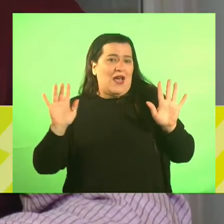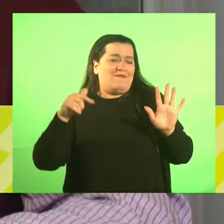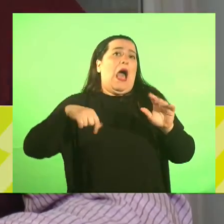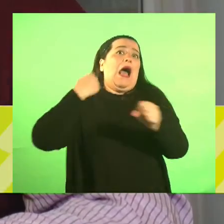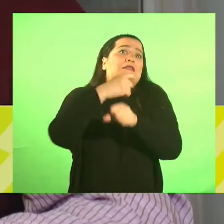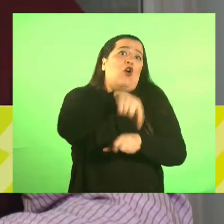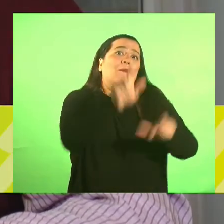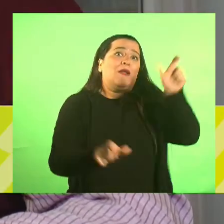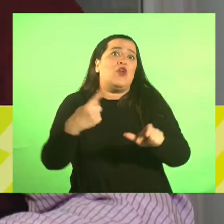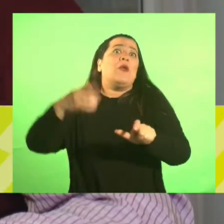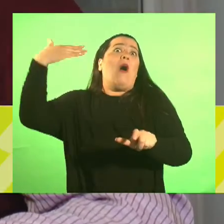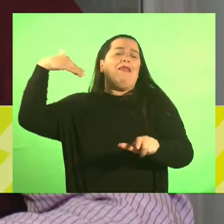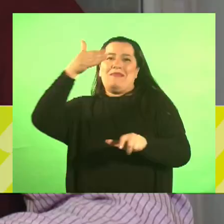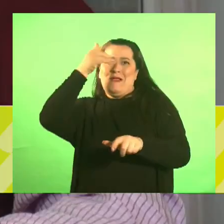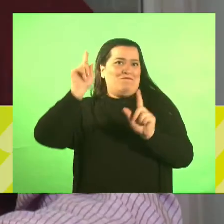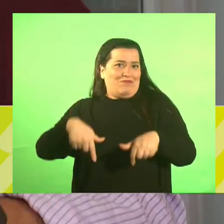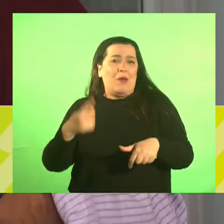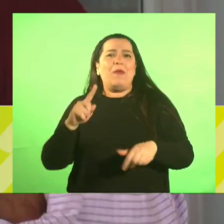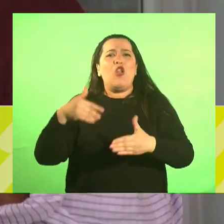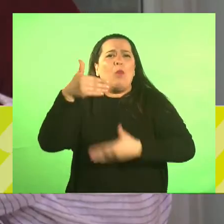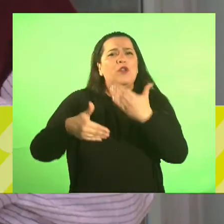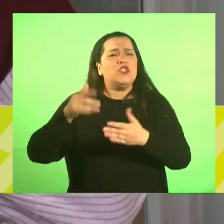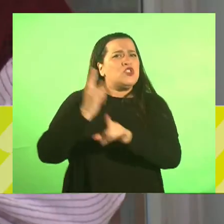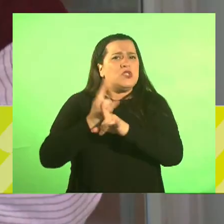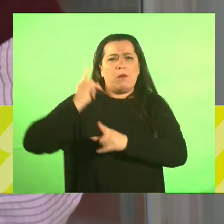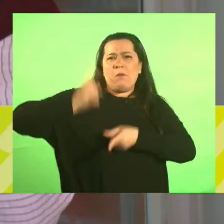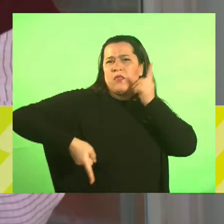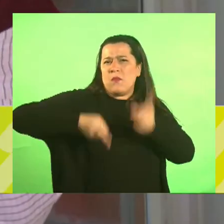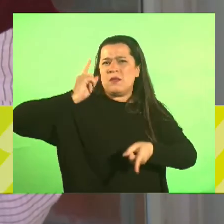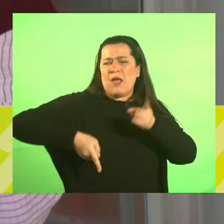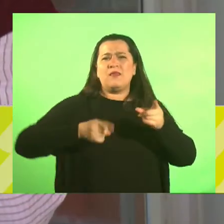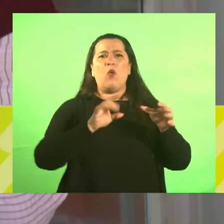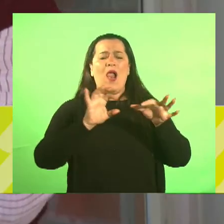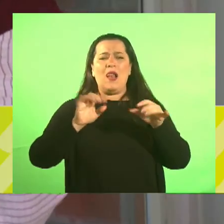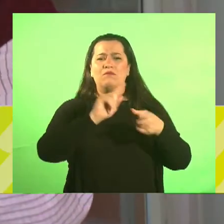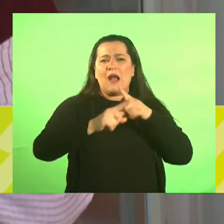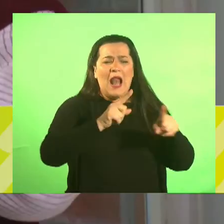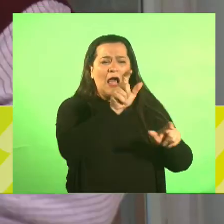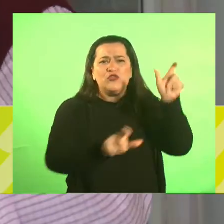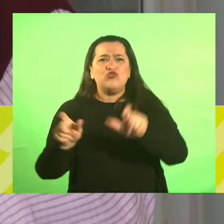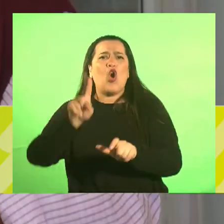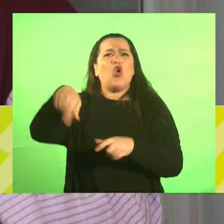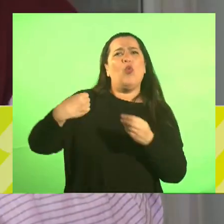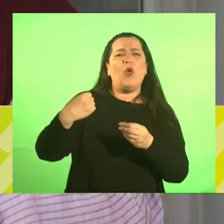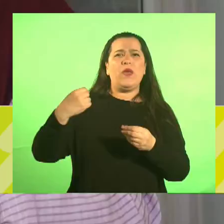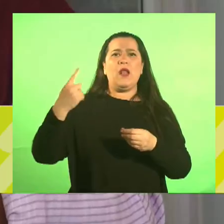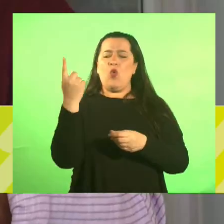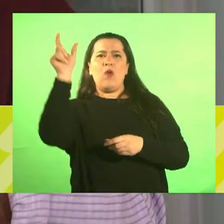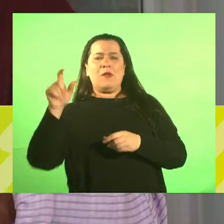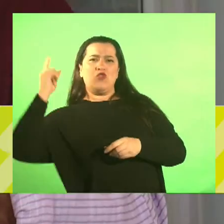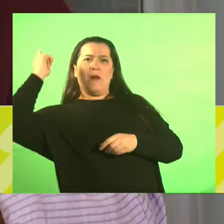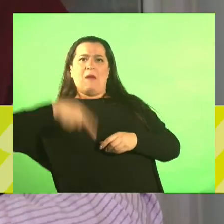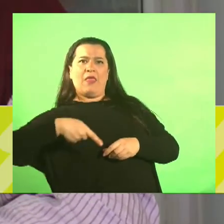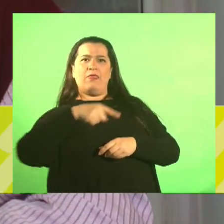recorrido histórico lo único que hizo fue un proceso de dominación donde el lazo entre uno y otro se genera a través de una certeza de un amo, ¿no?